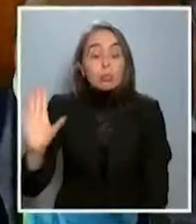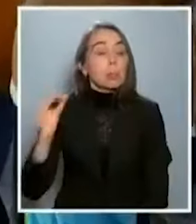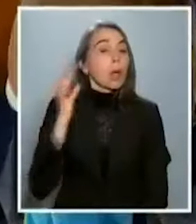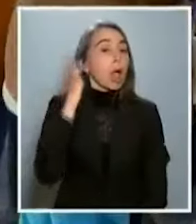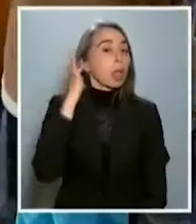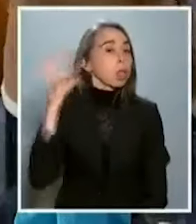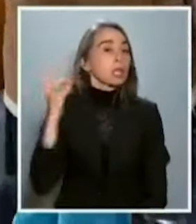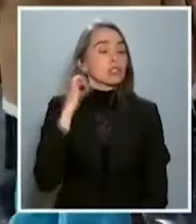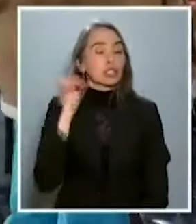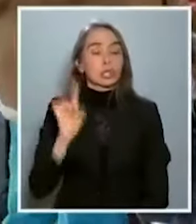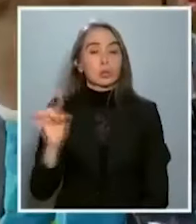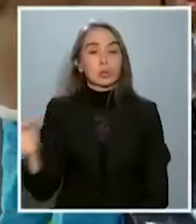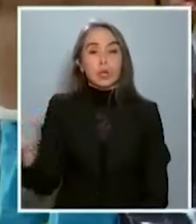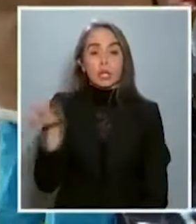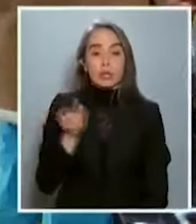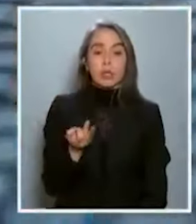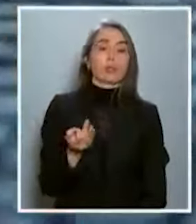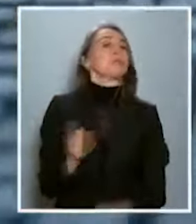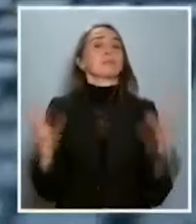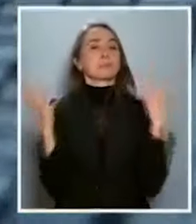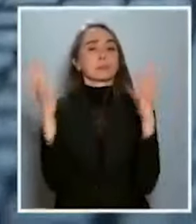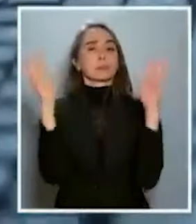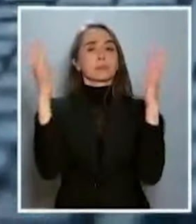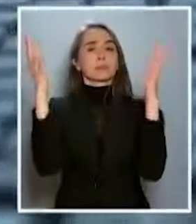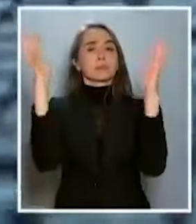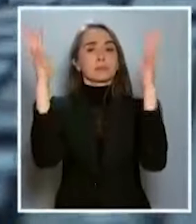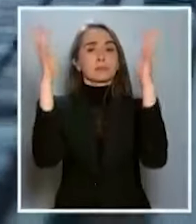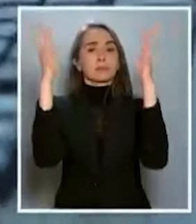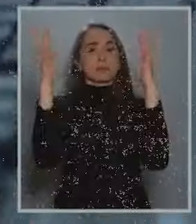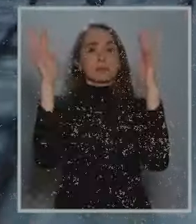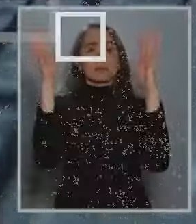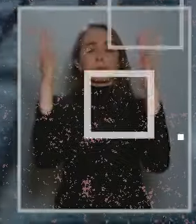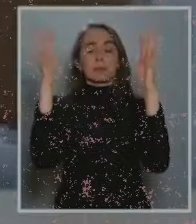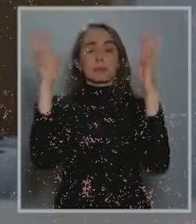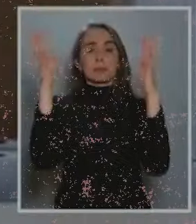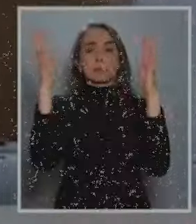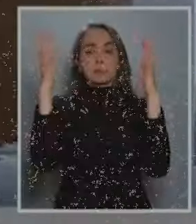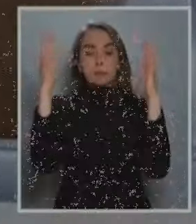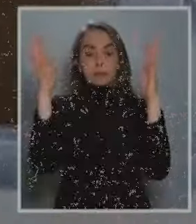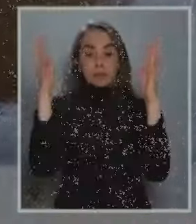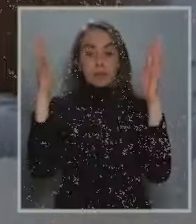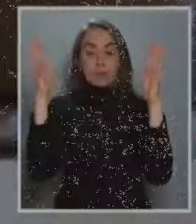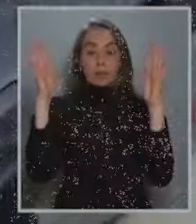Estamos, además, estamos ejecutando.